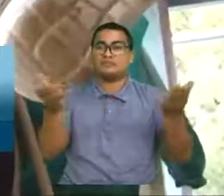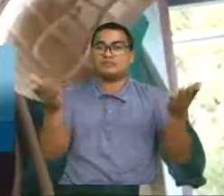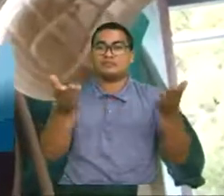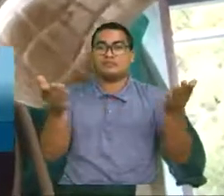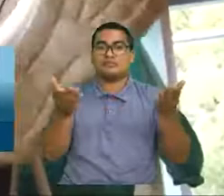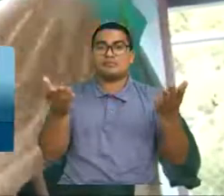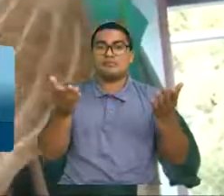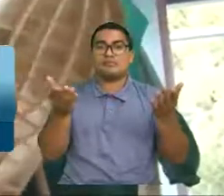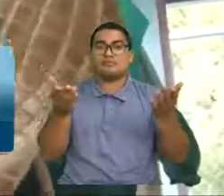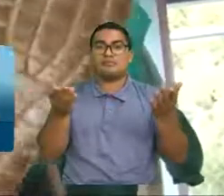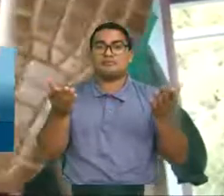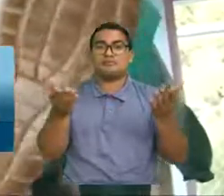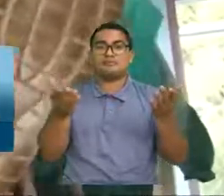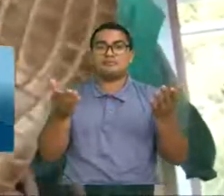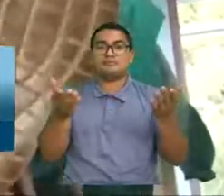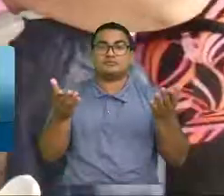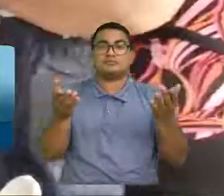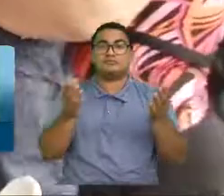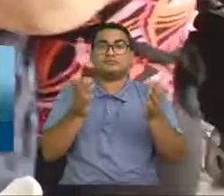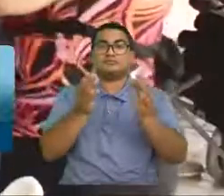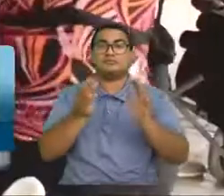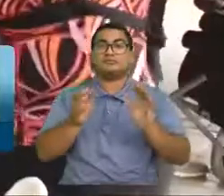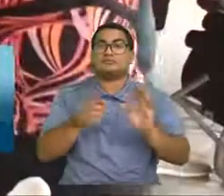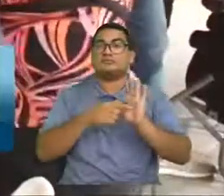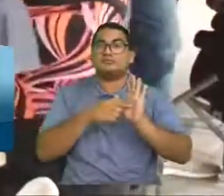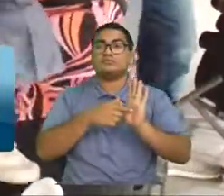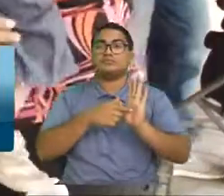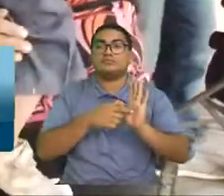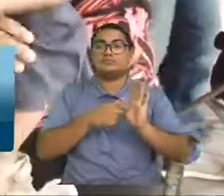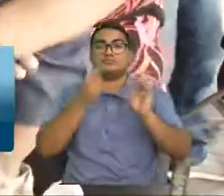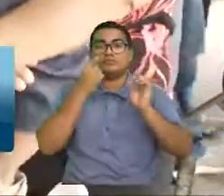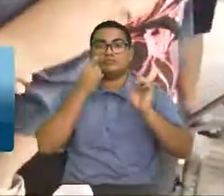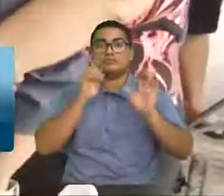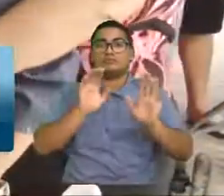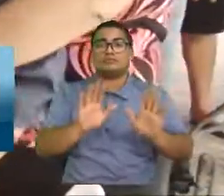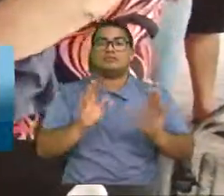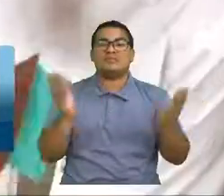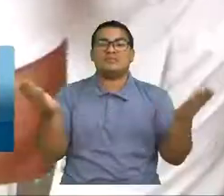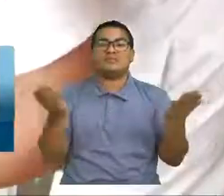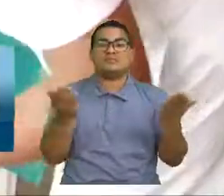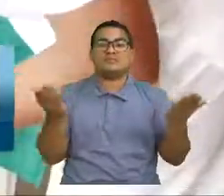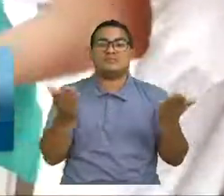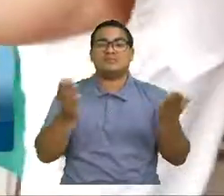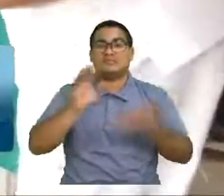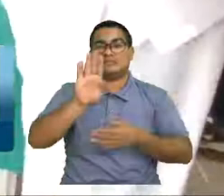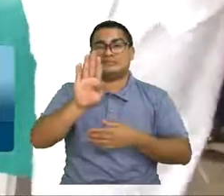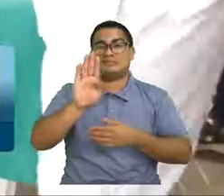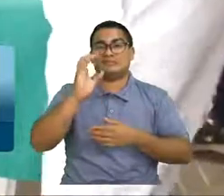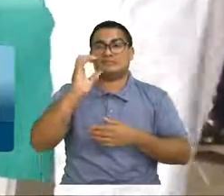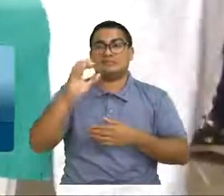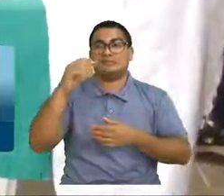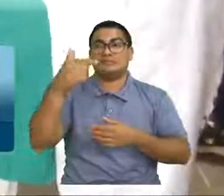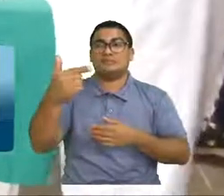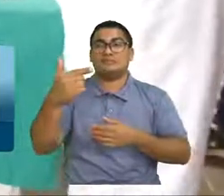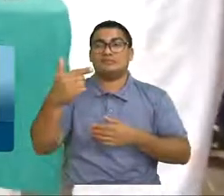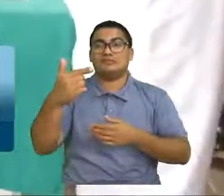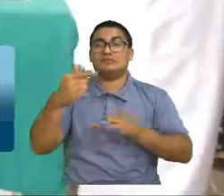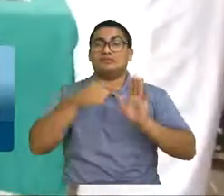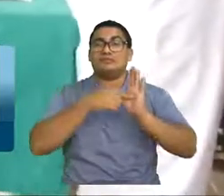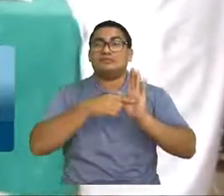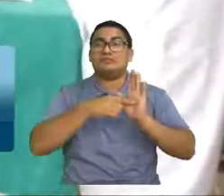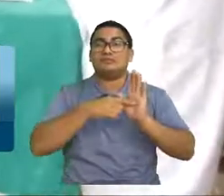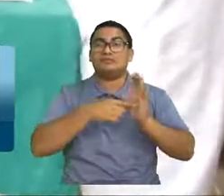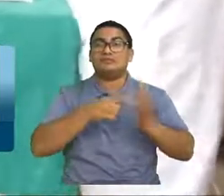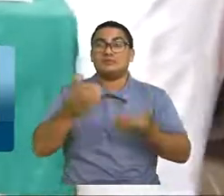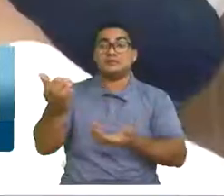que, ¿hay una contraindicación o no? La única contraindicación de esta vacuna es el peso, que el niño nazca con